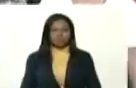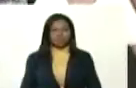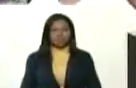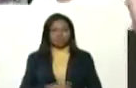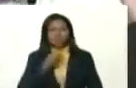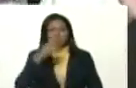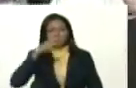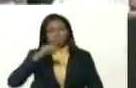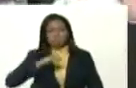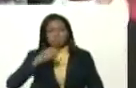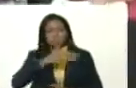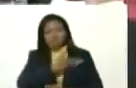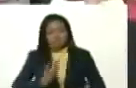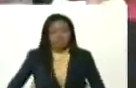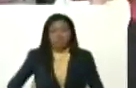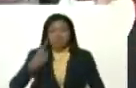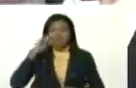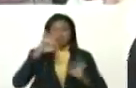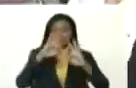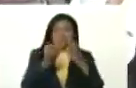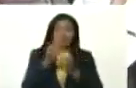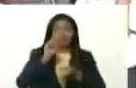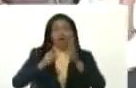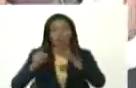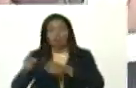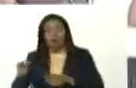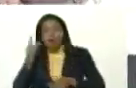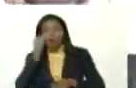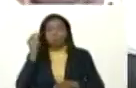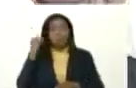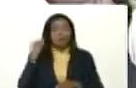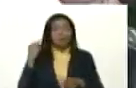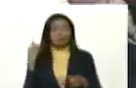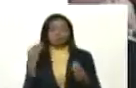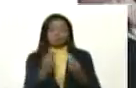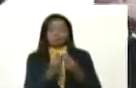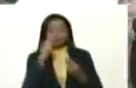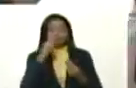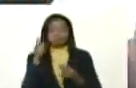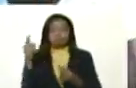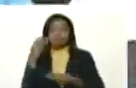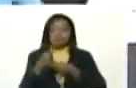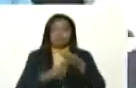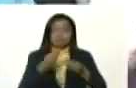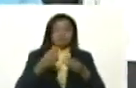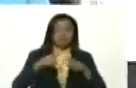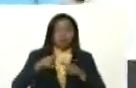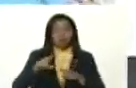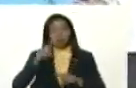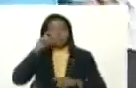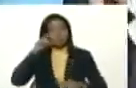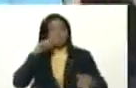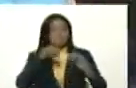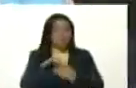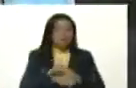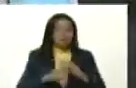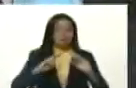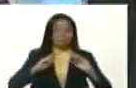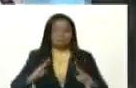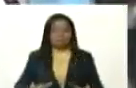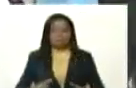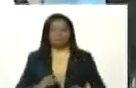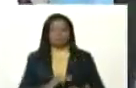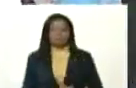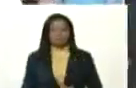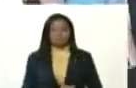presidente. Ya unas familias que, y mujeres que vienen aquí a realizar este parto humanizado. Vamos a pasarle